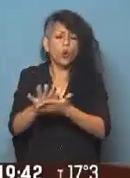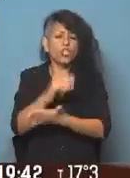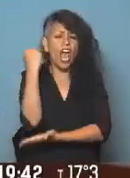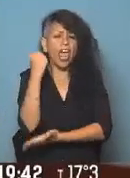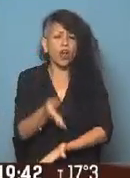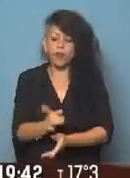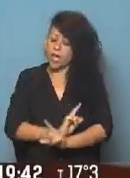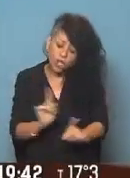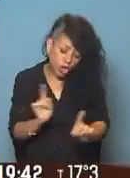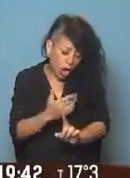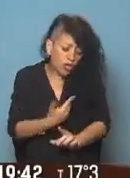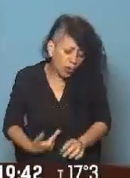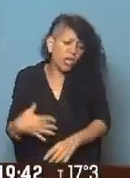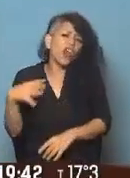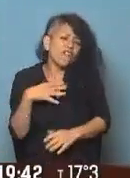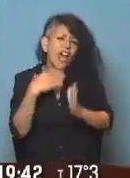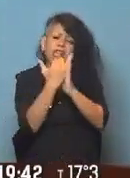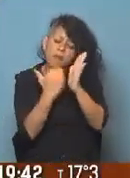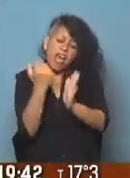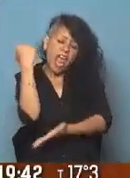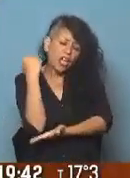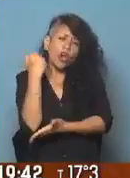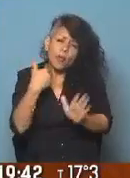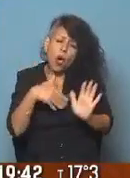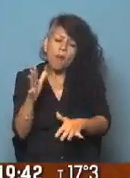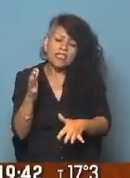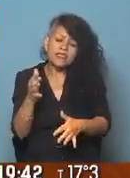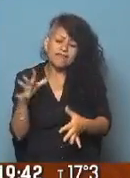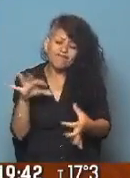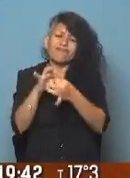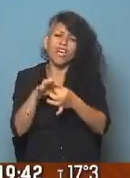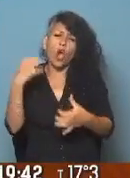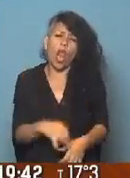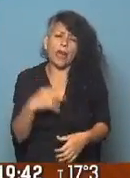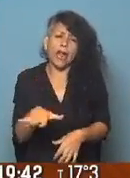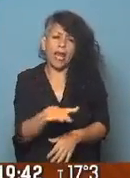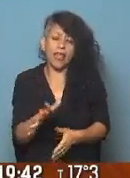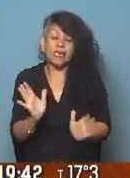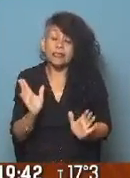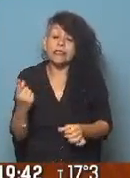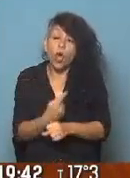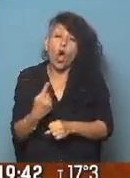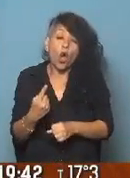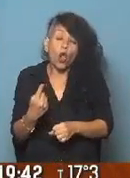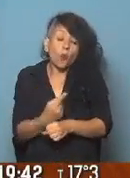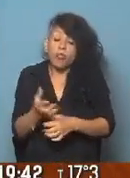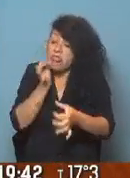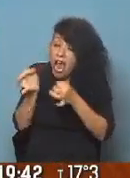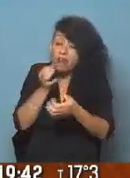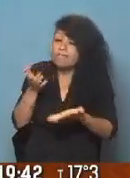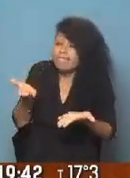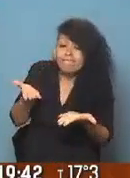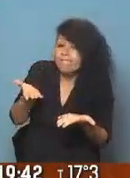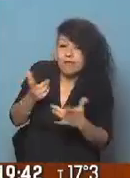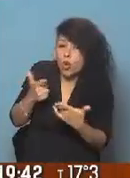plan económico más realista. Ahí no encontramos posibilidad de diálogo todavía. Y finalmente, a propósito del diálogo,